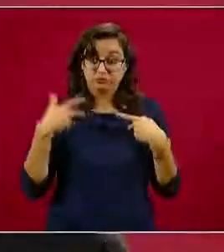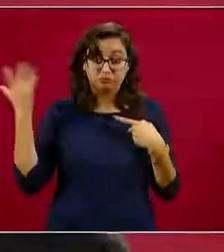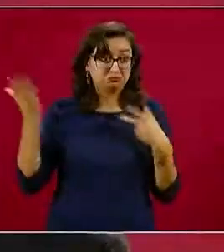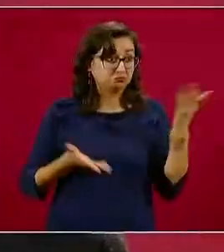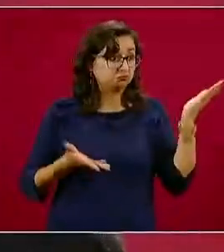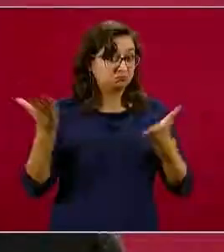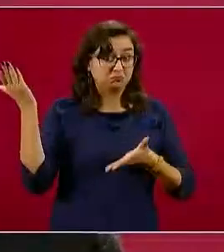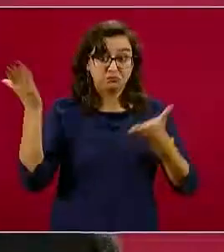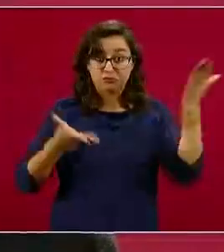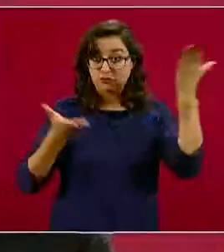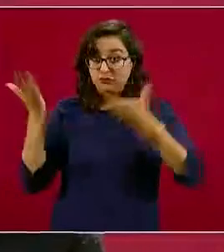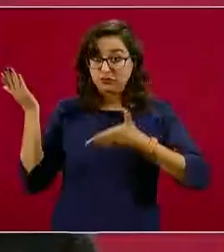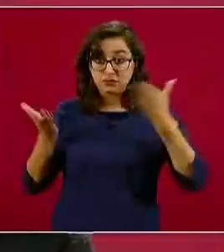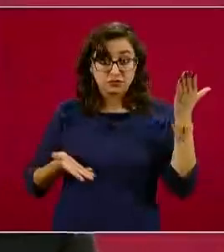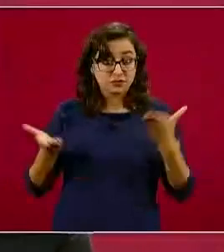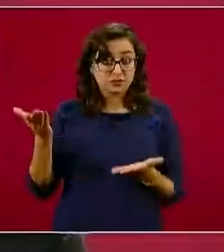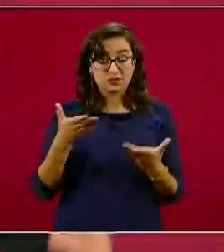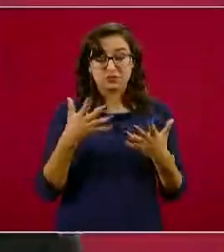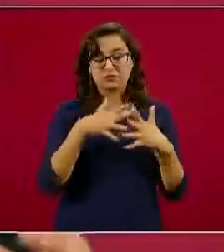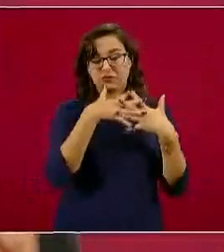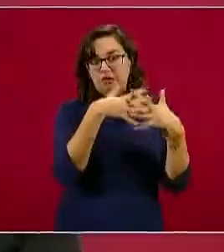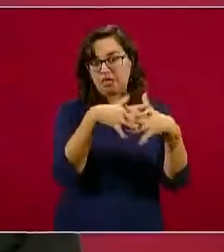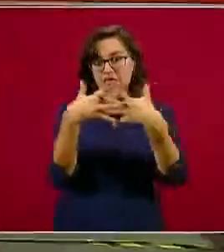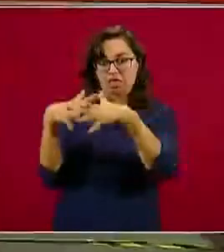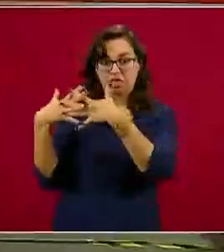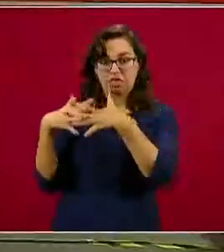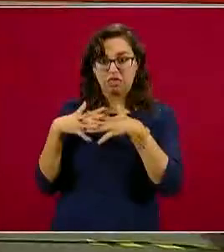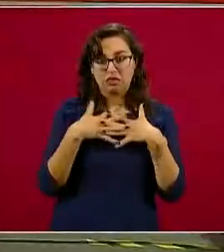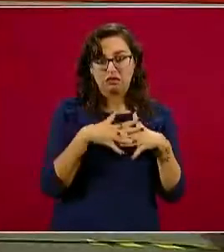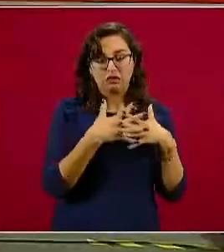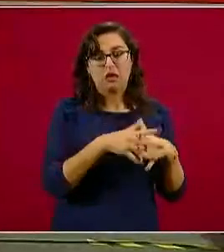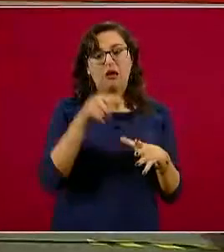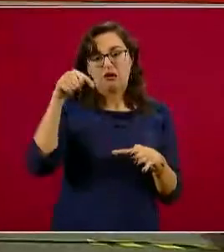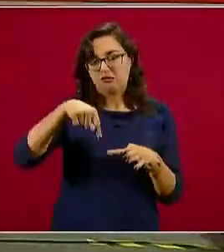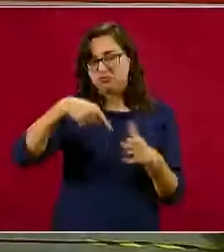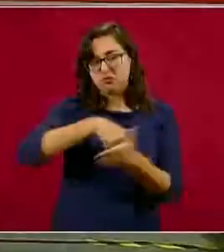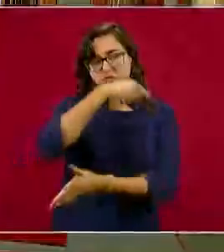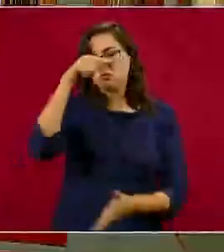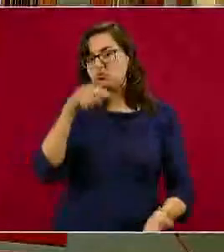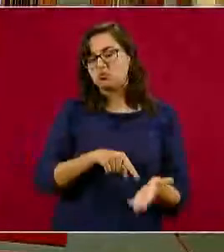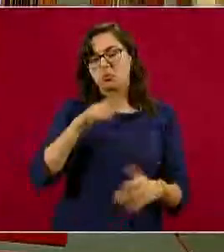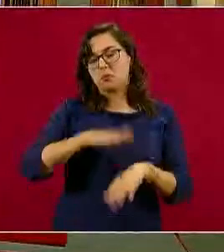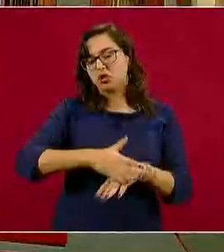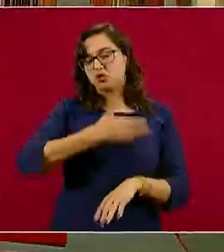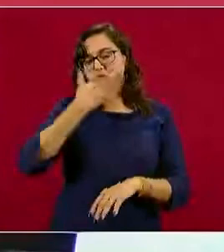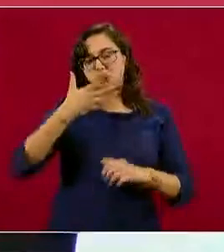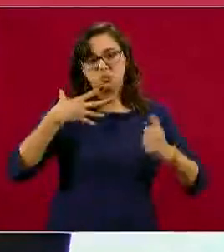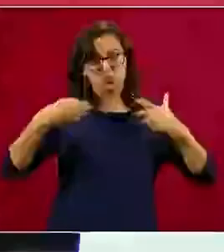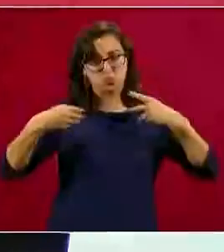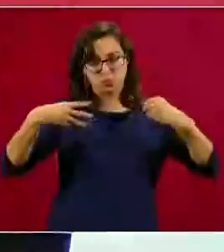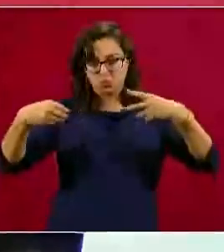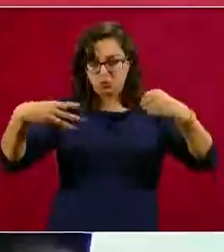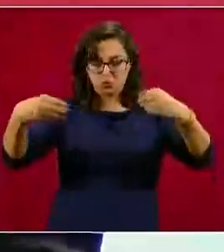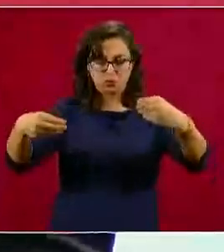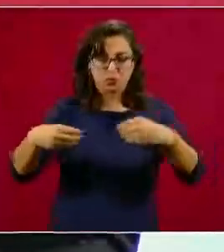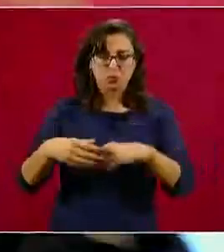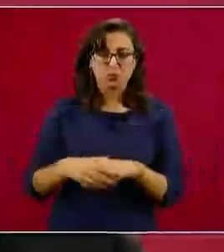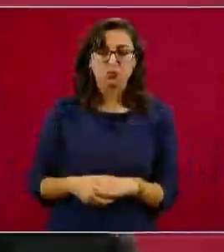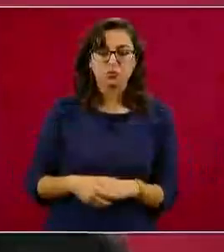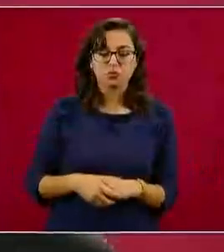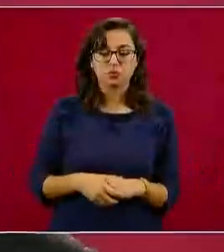múltiples lugares de residencia, suelen ser nodos o sitios de múltiple propagación, múltiple para los